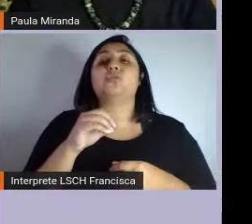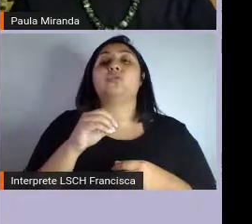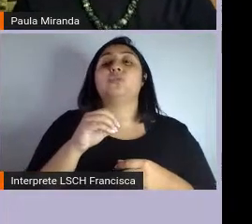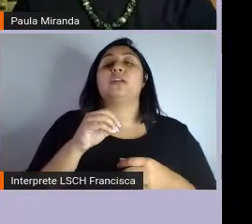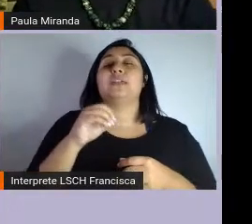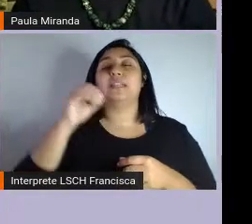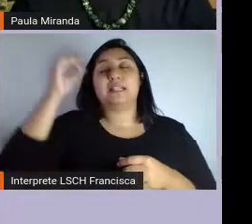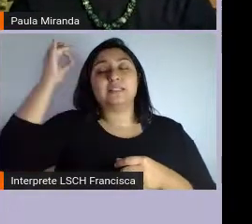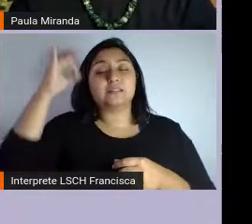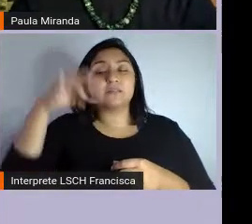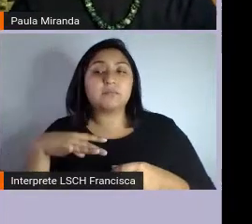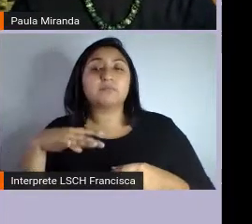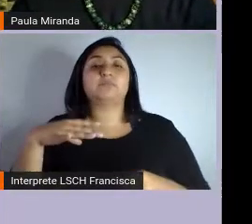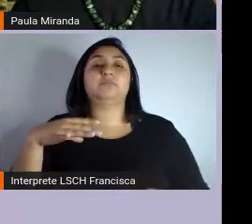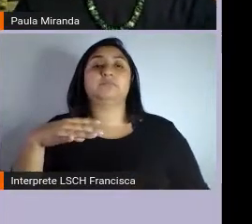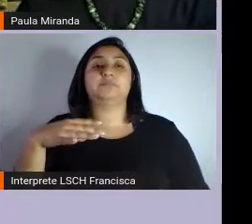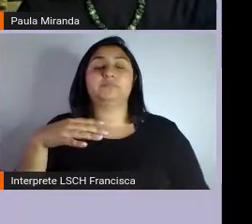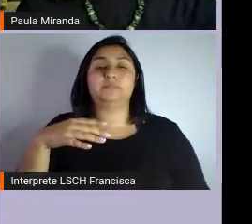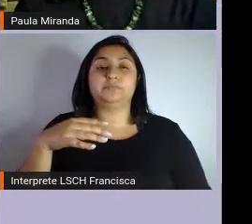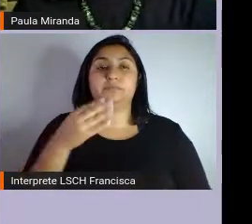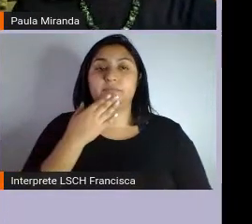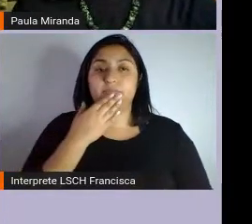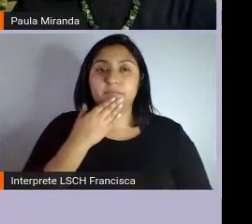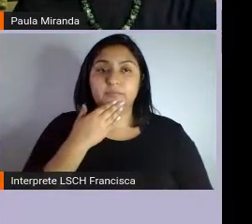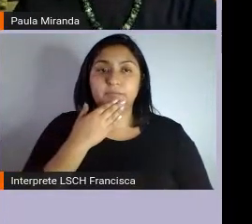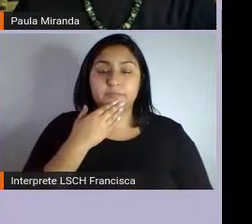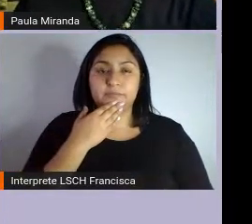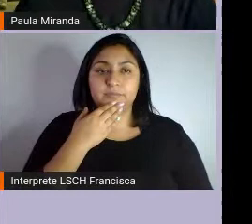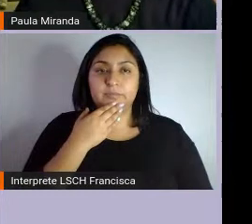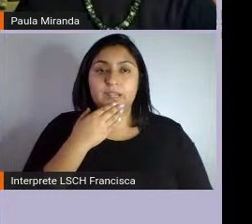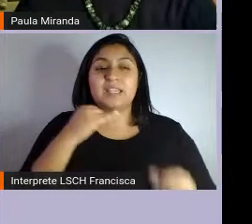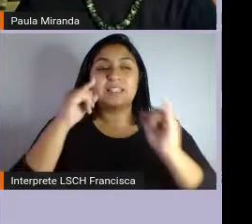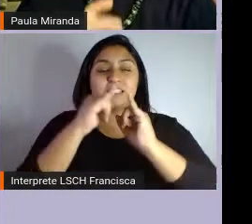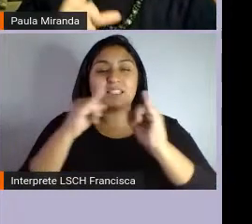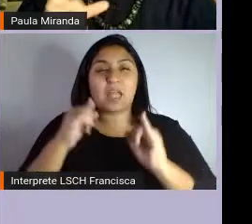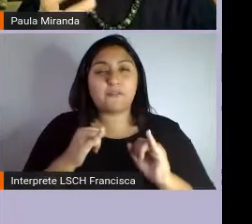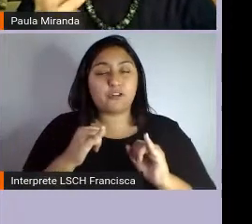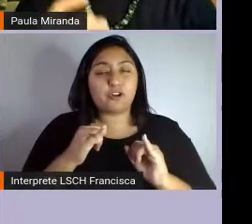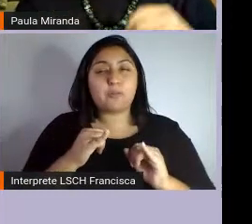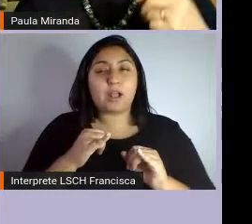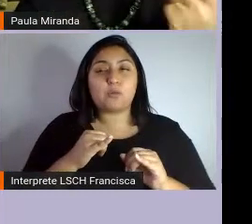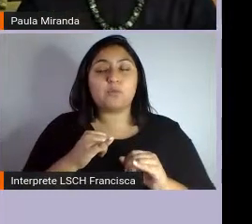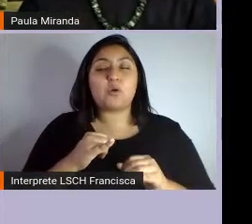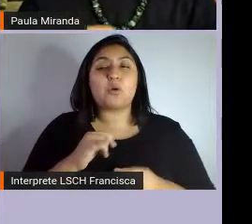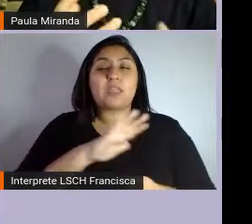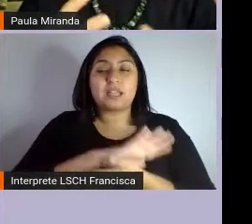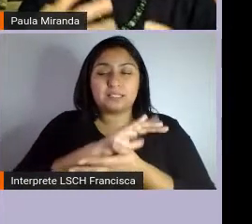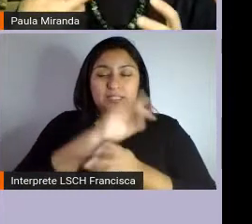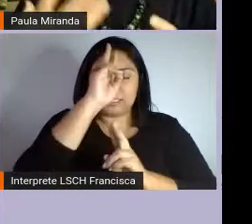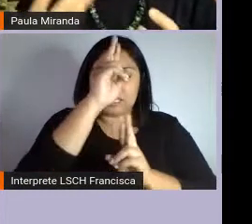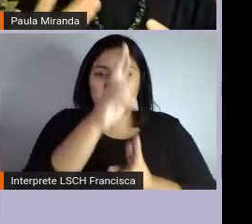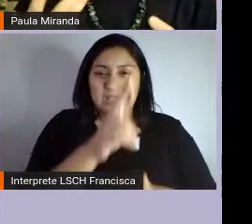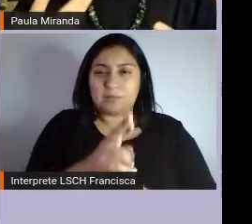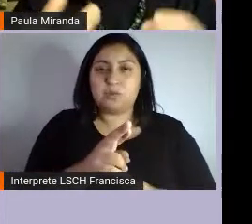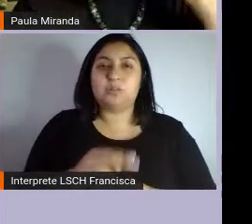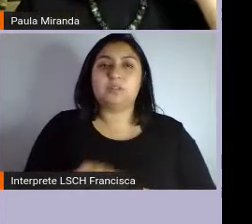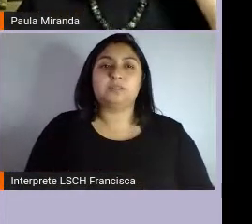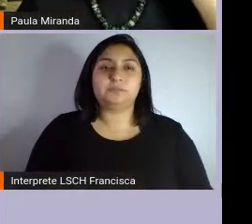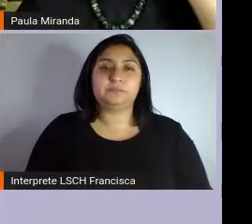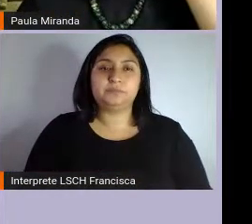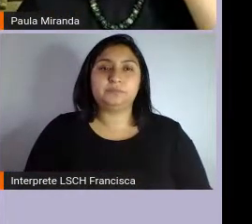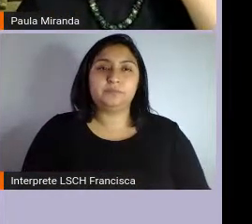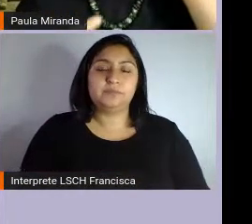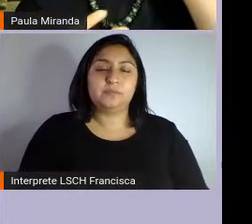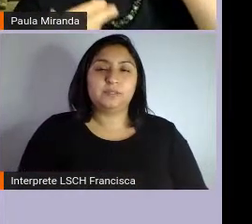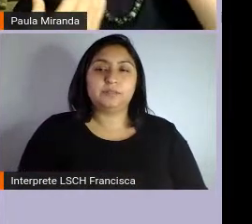saber, también en esa ritualidad, ¿eh? del canto lo divino. Ella es más canto lo divino que canto lo humano. Se reconoce mucho